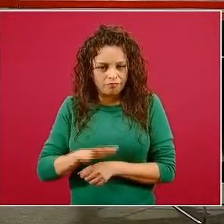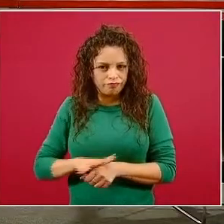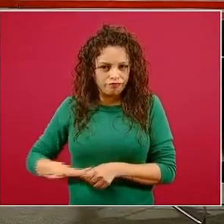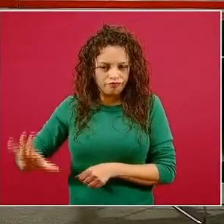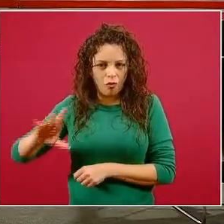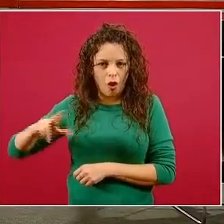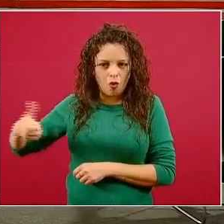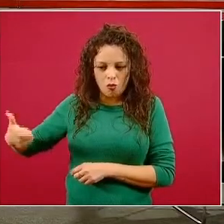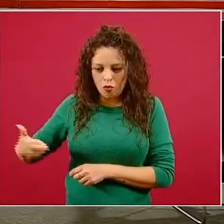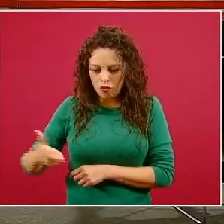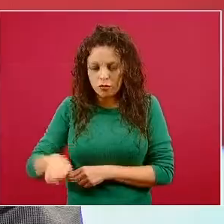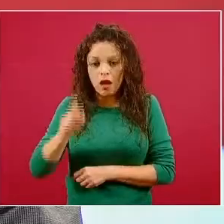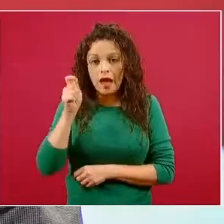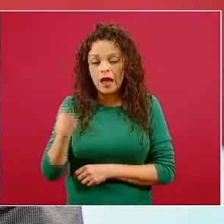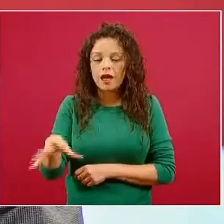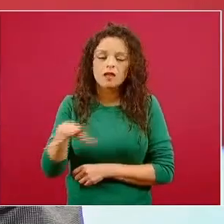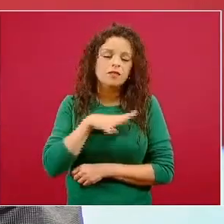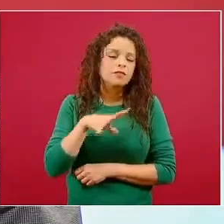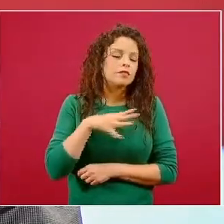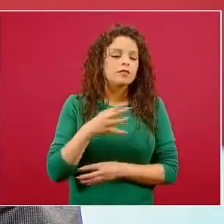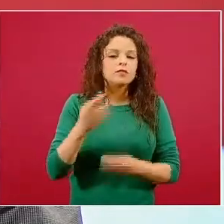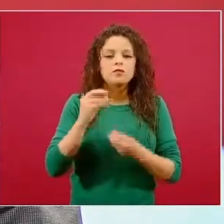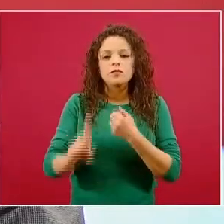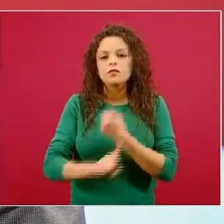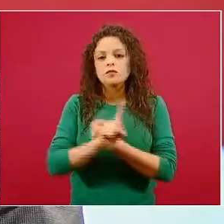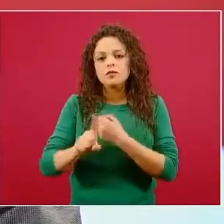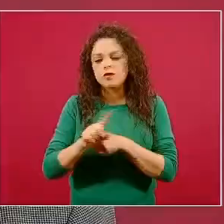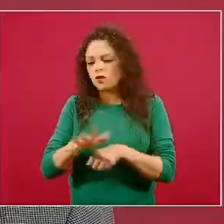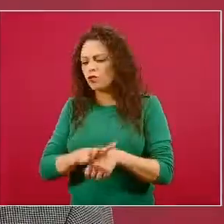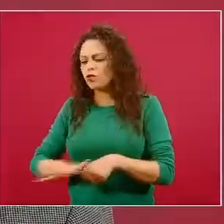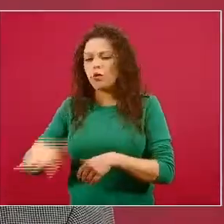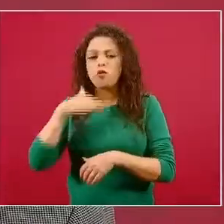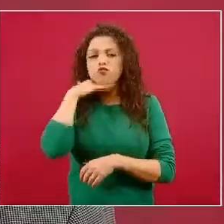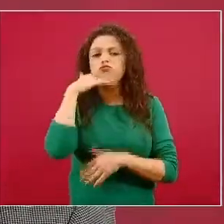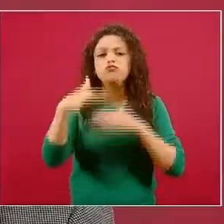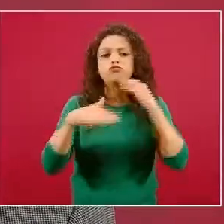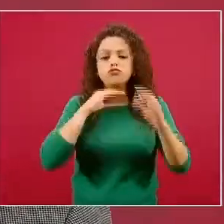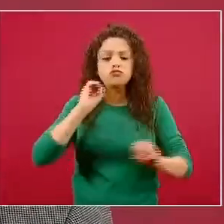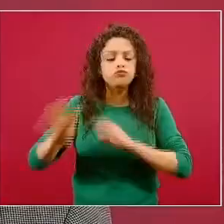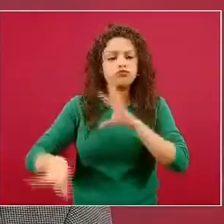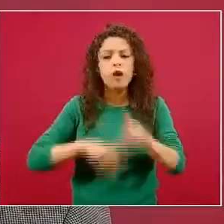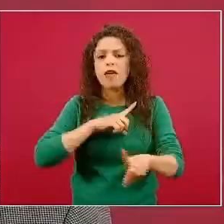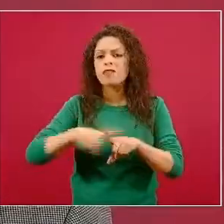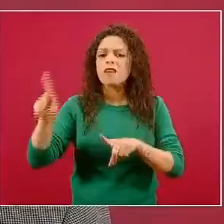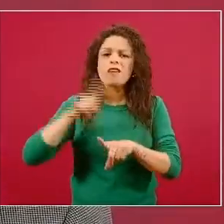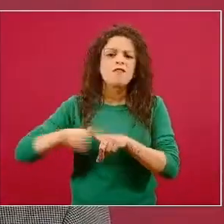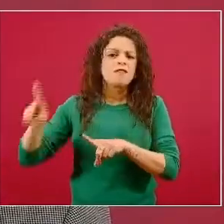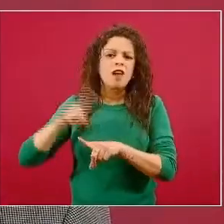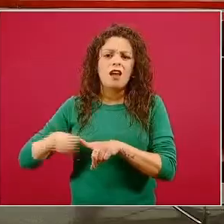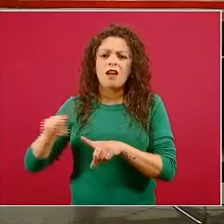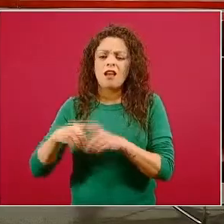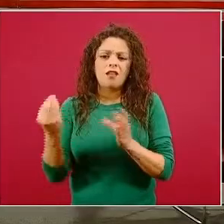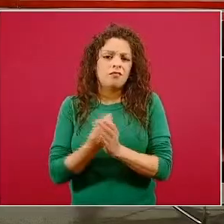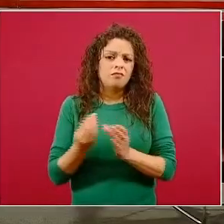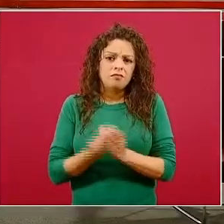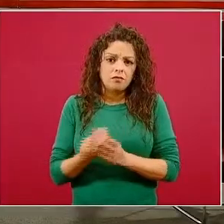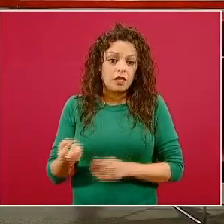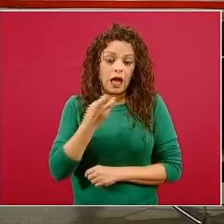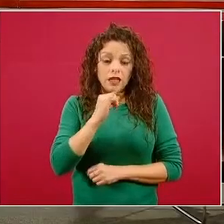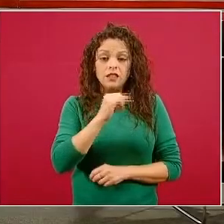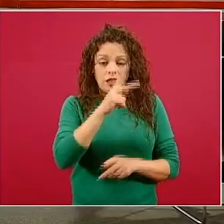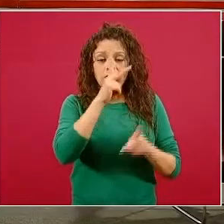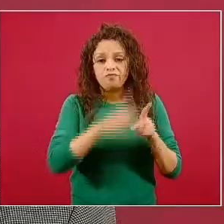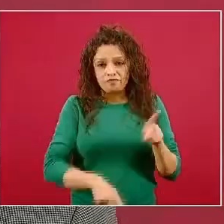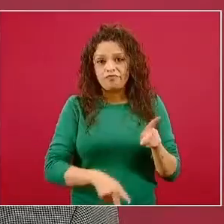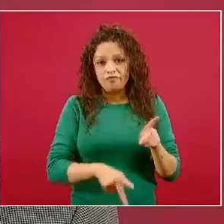que están ampliamente afectadas por problemas de contaminación de todo tipo. Entonces sí, es una asignatura pendiente. No es